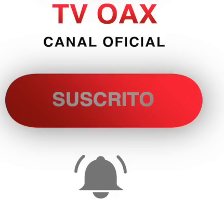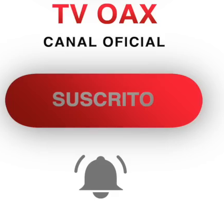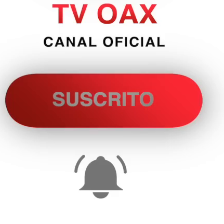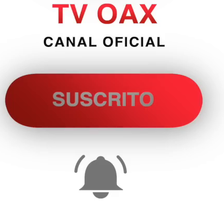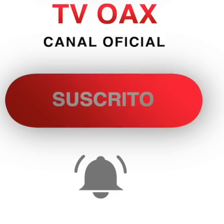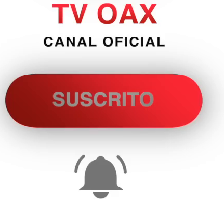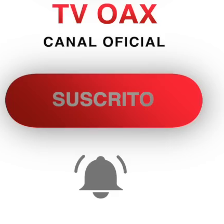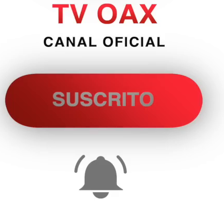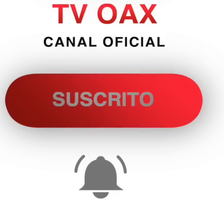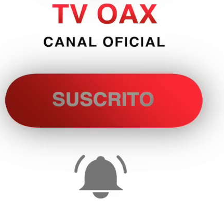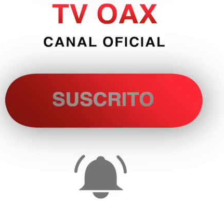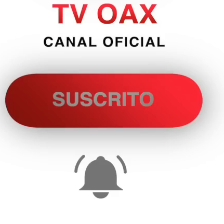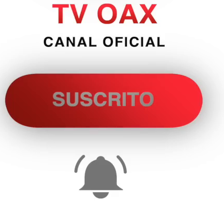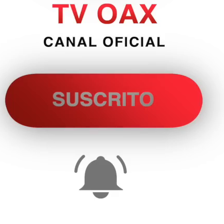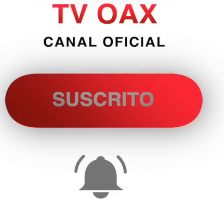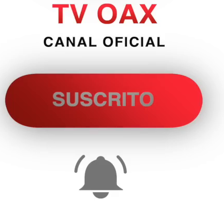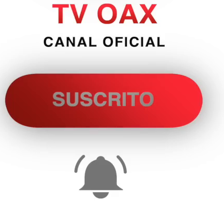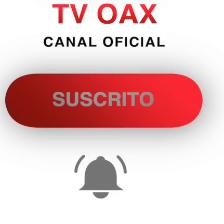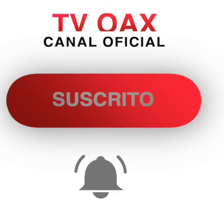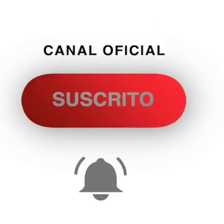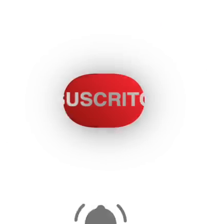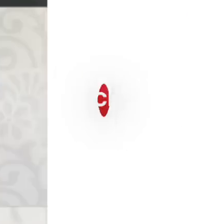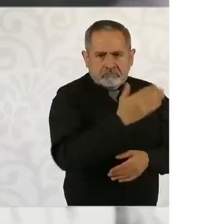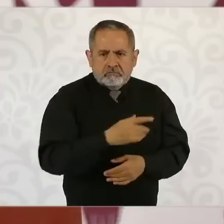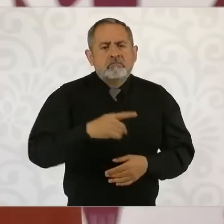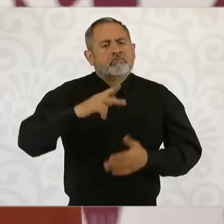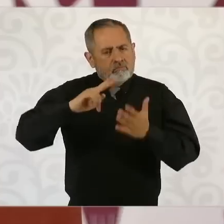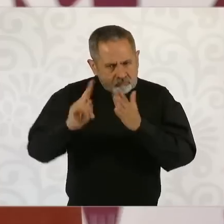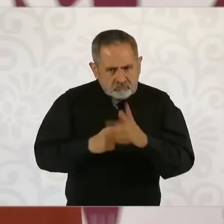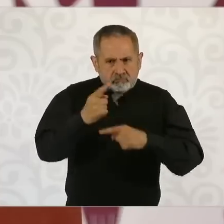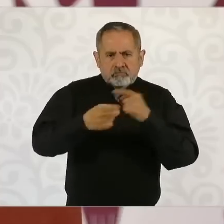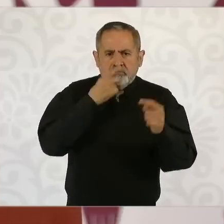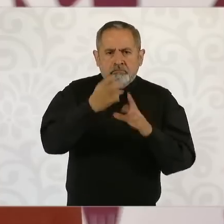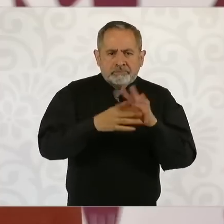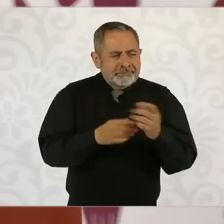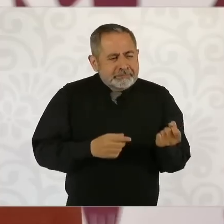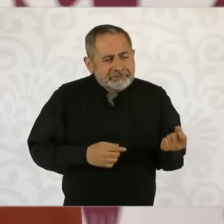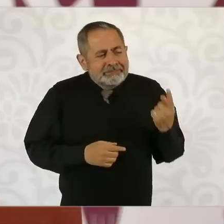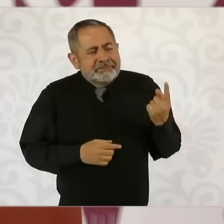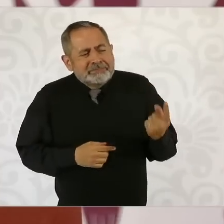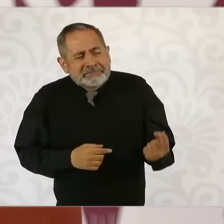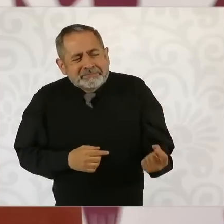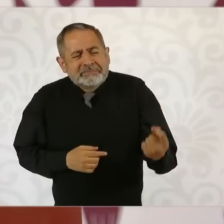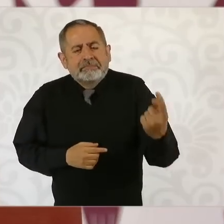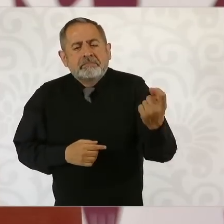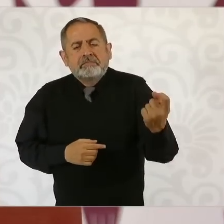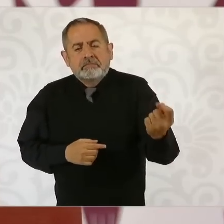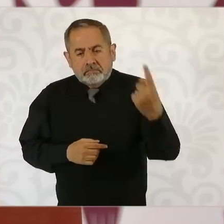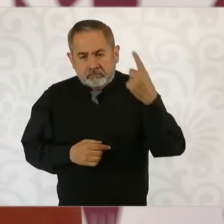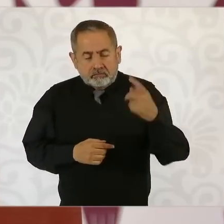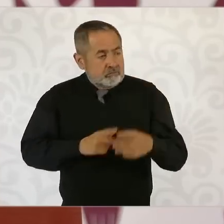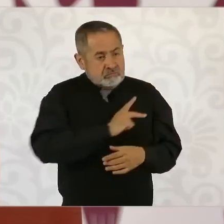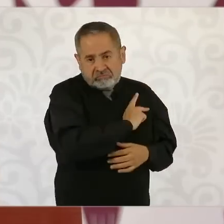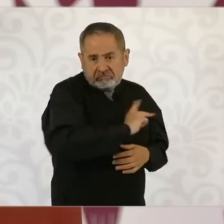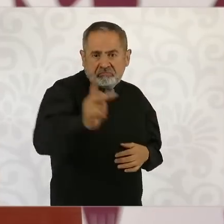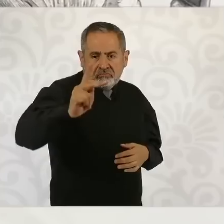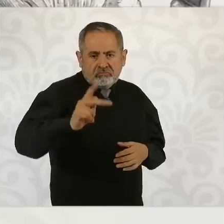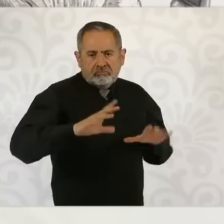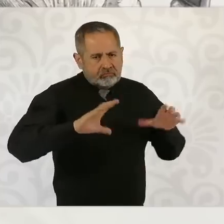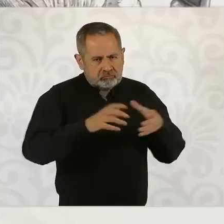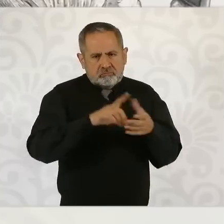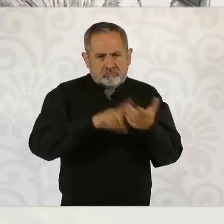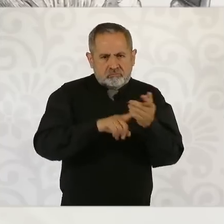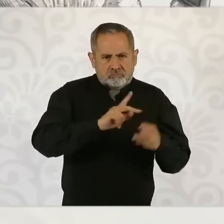penal. Eso se acabó. Pero volvemos a lo mismo, son casos específicos, no es todo el